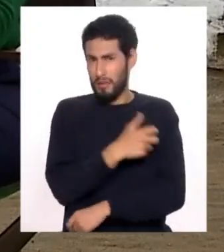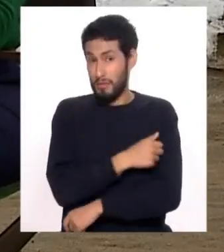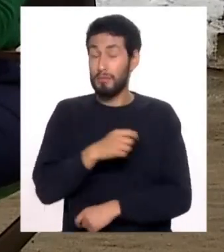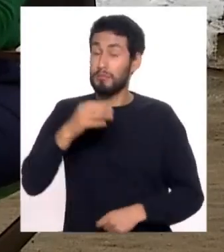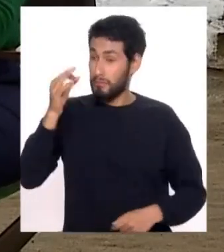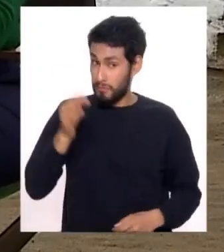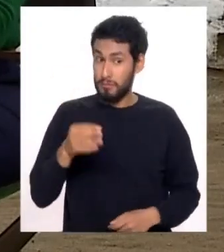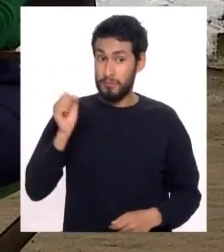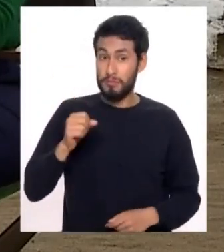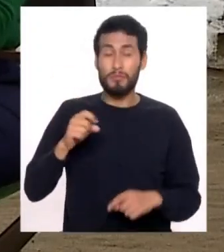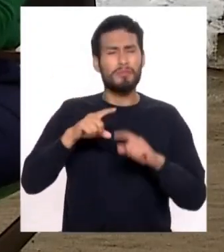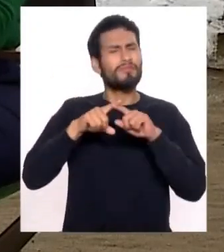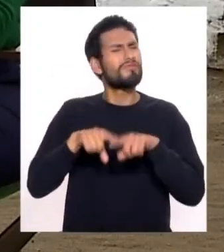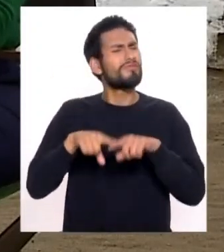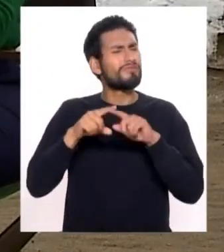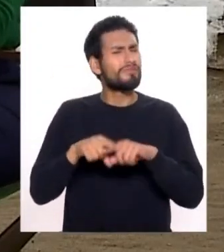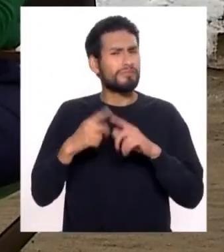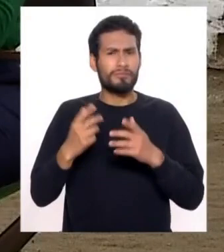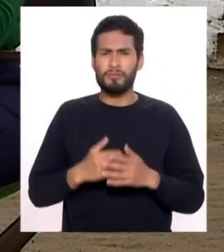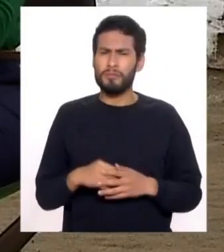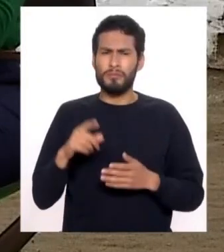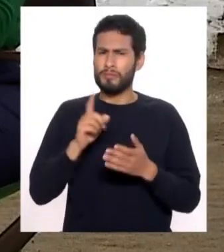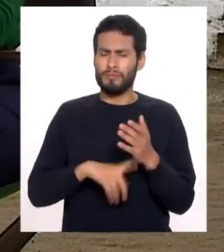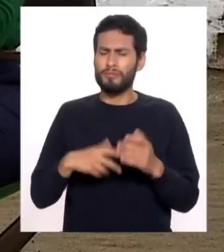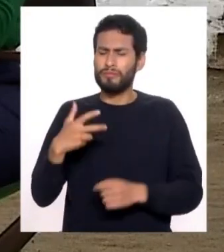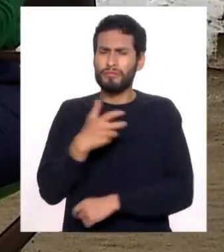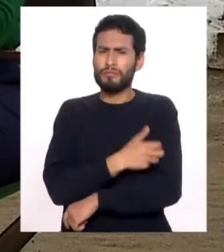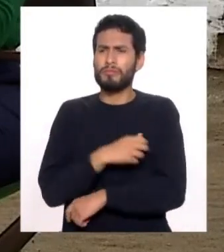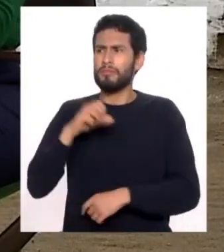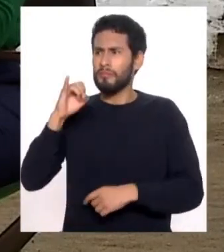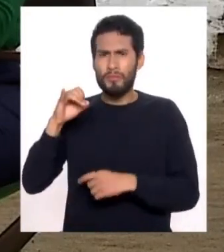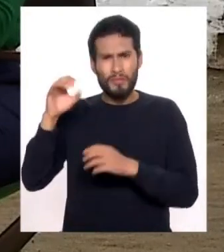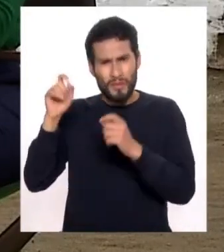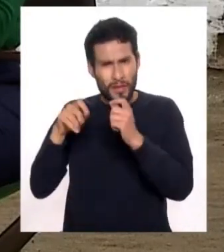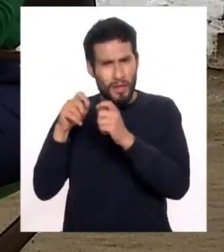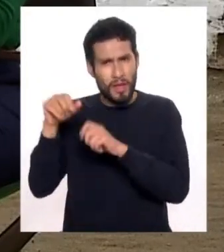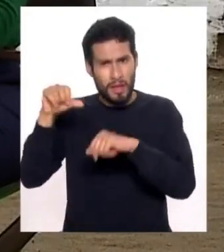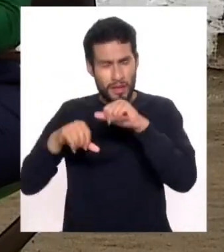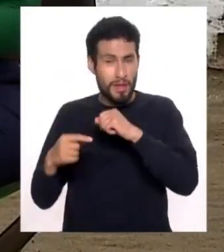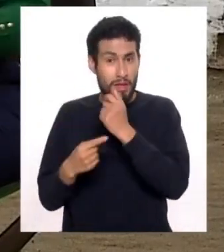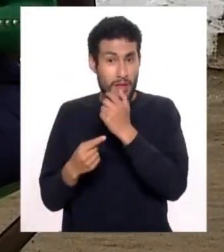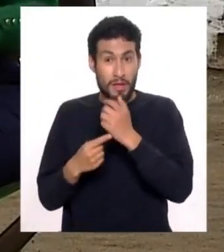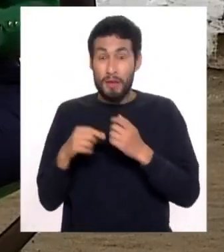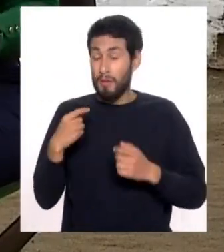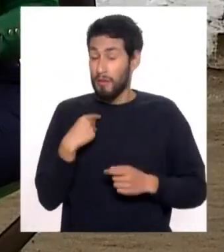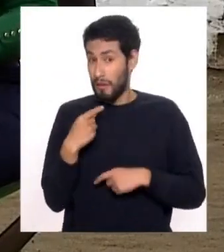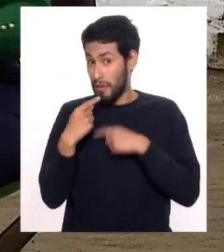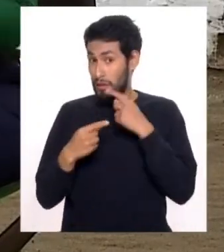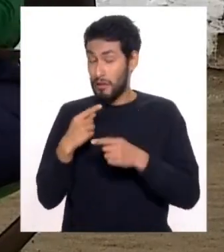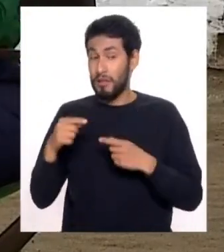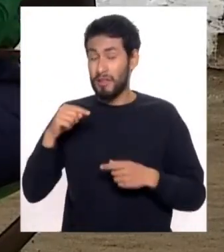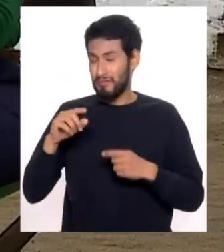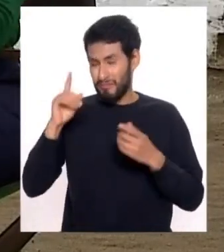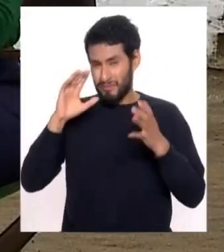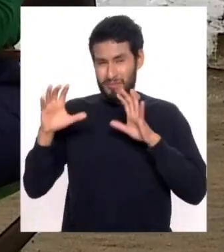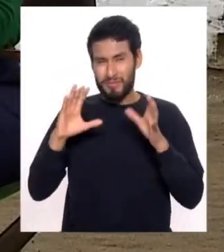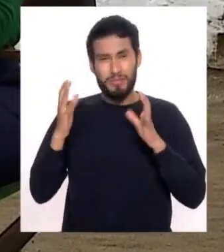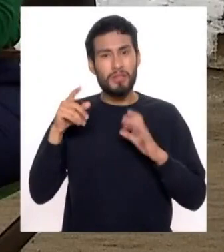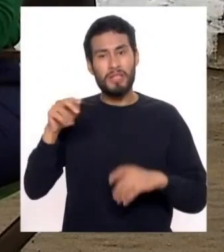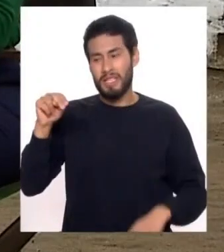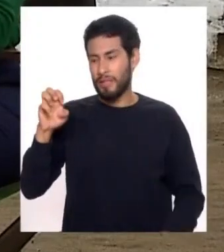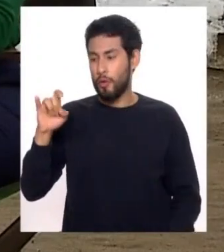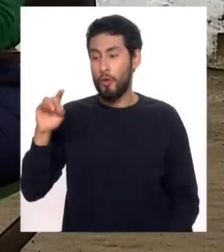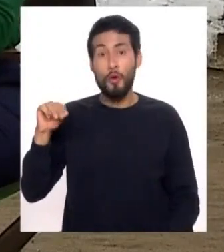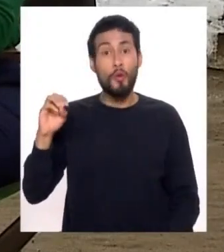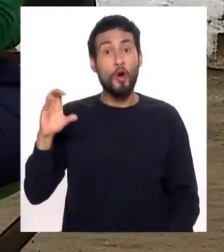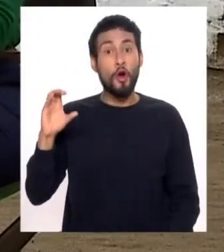verdad, es dependiendo de qué adquisición de vacunas se hace. Yo hacía referencia en similitud al tema del neumococo, porque